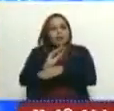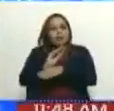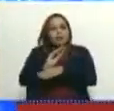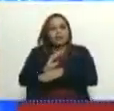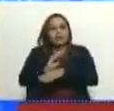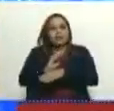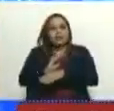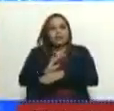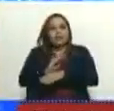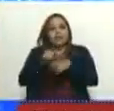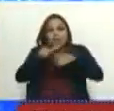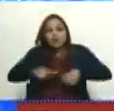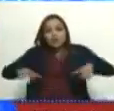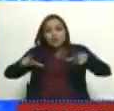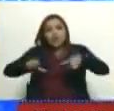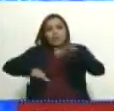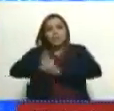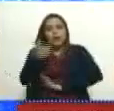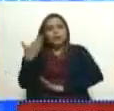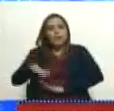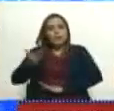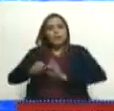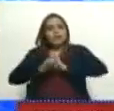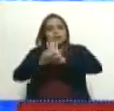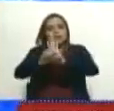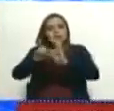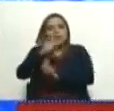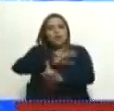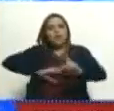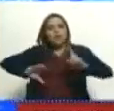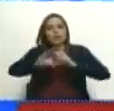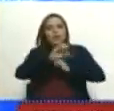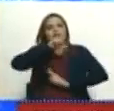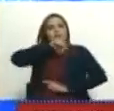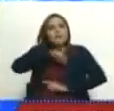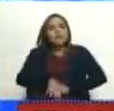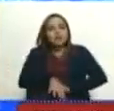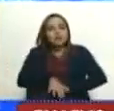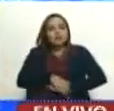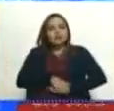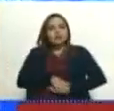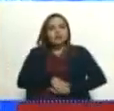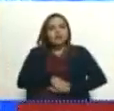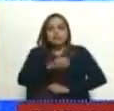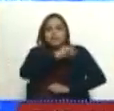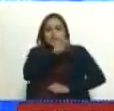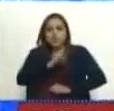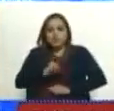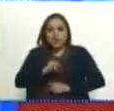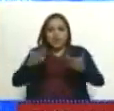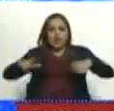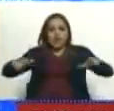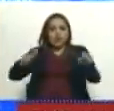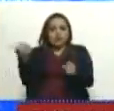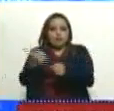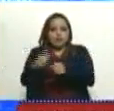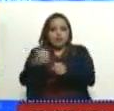del principal ícono cultural, histórico del Zulia.